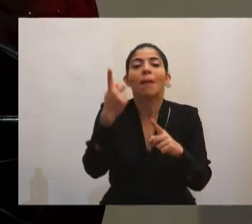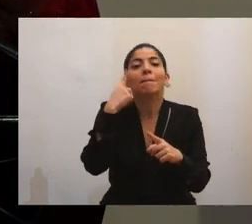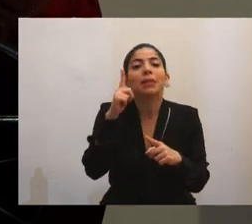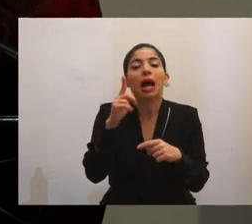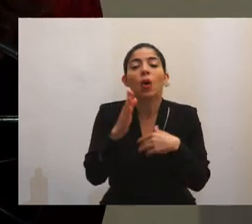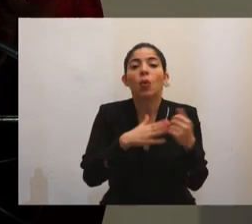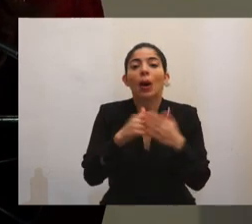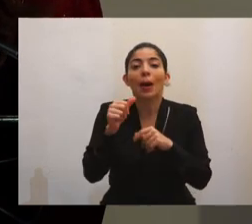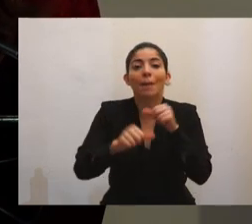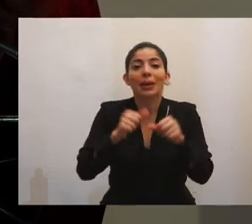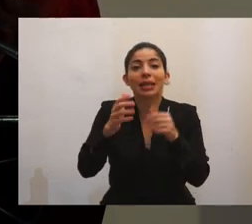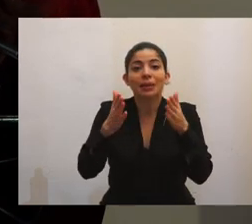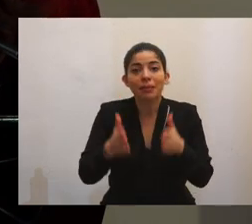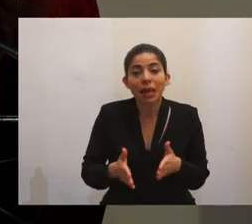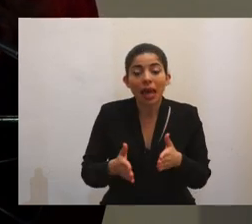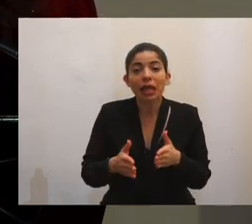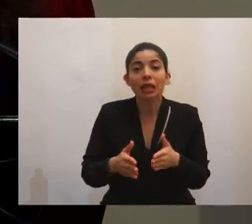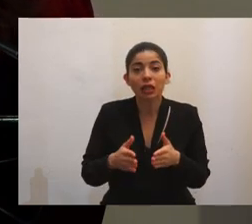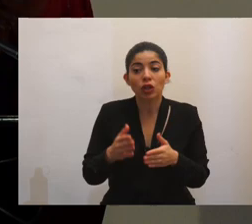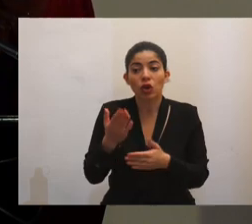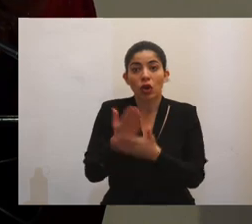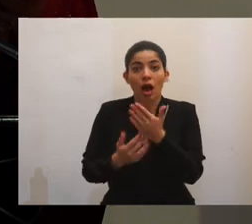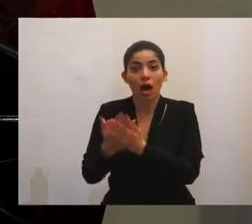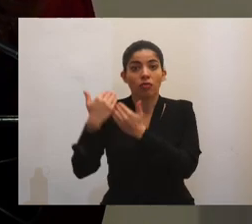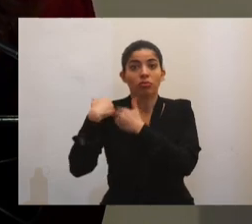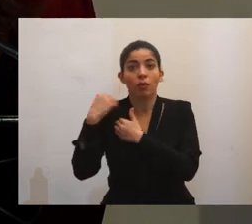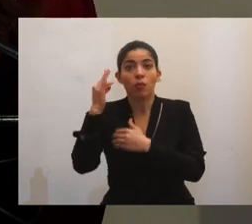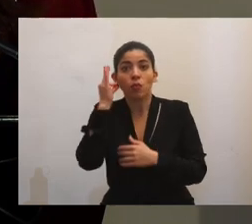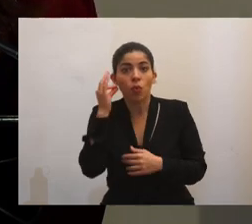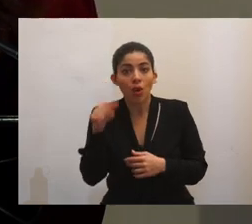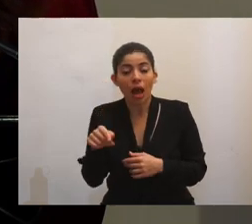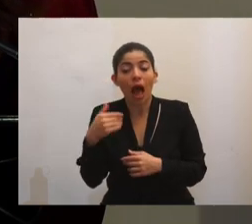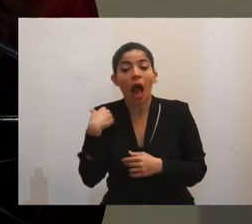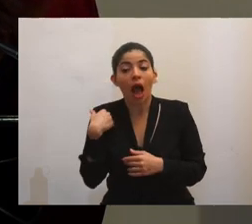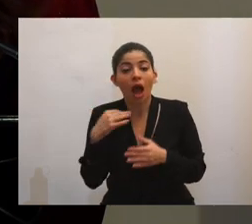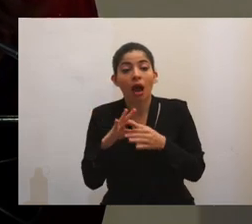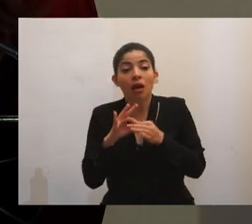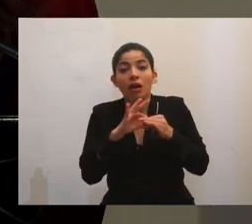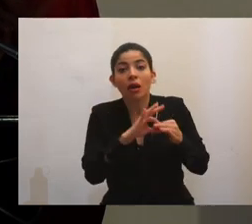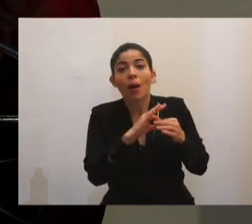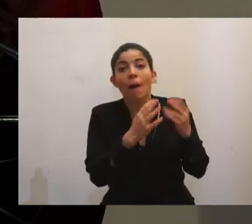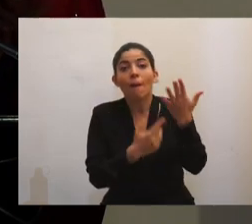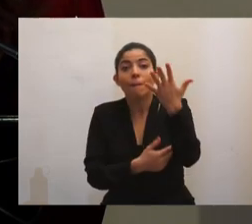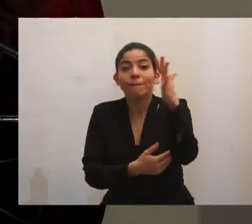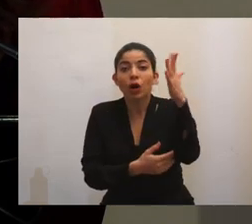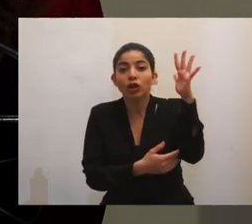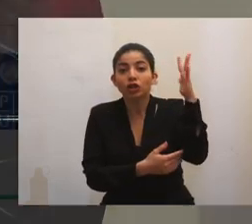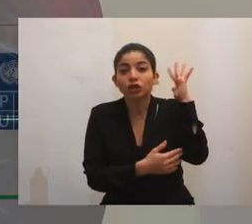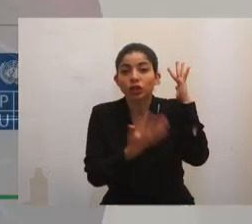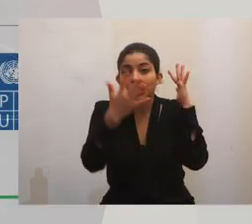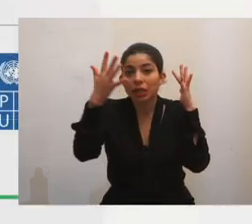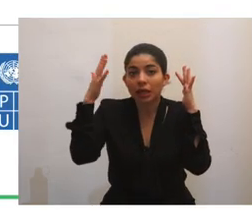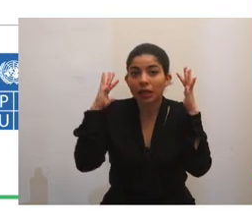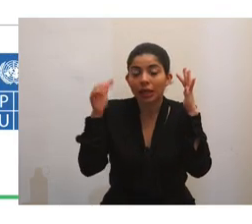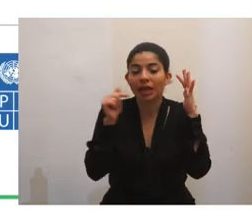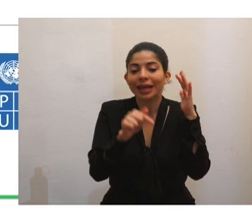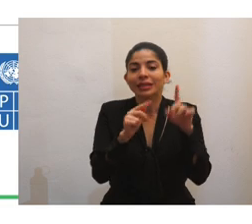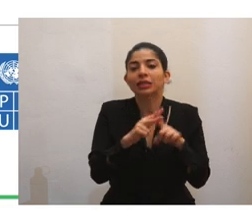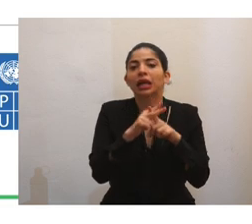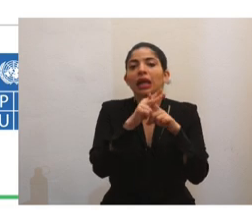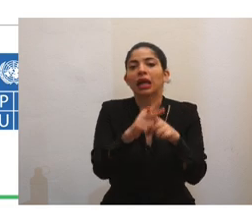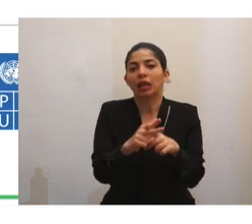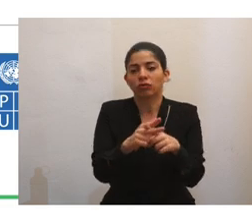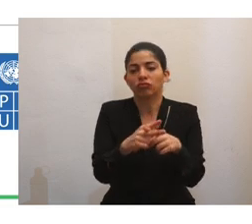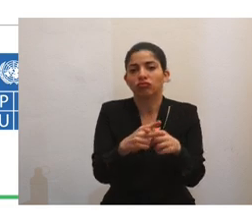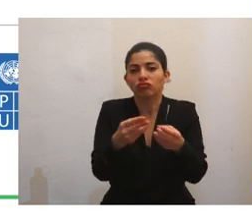aquellos emprendimientos y esfuerzos en manos de mujeres que estén relacionados al bosque. Esto es un crédito que ponemos